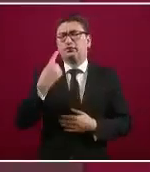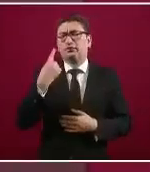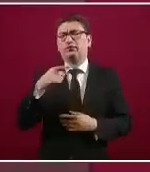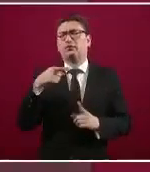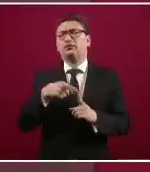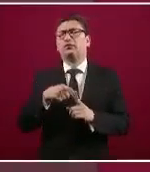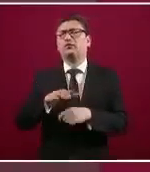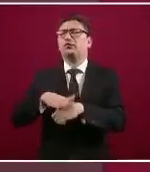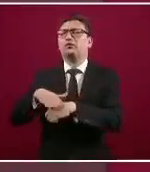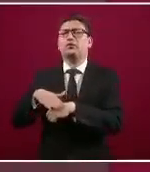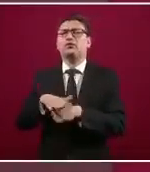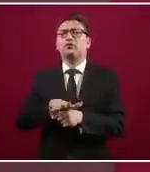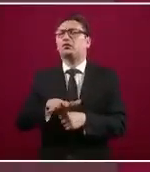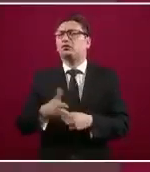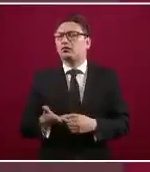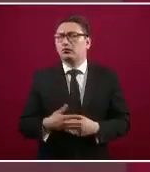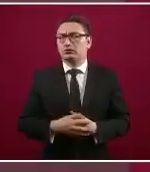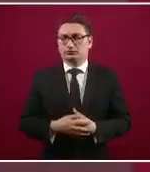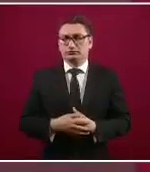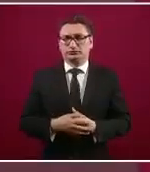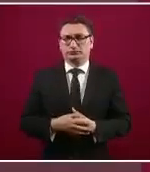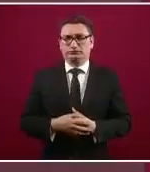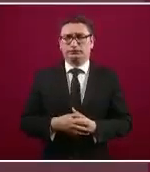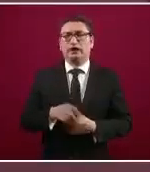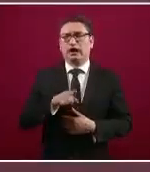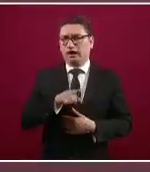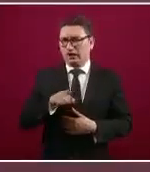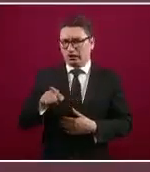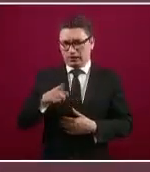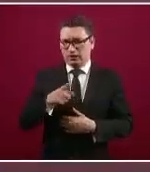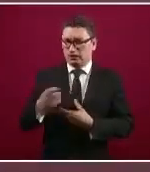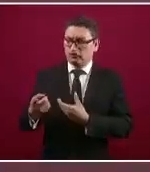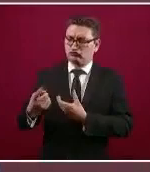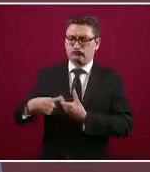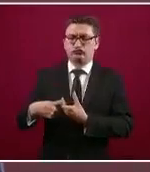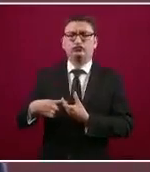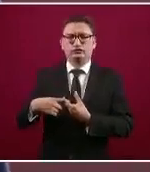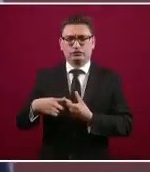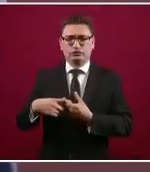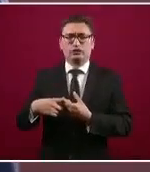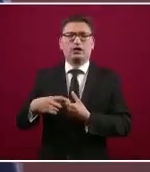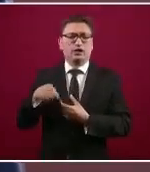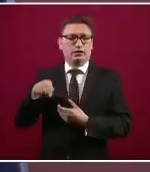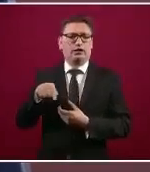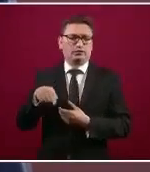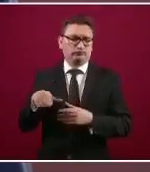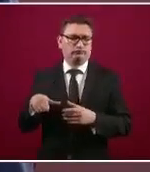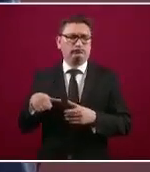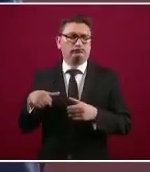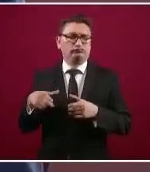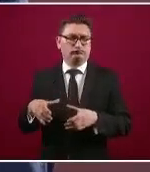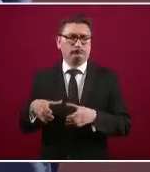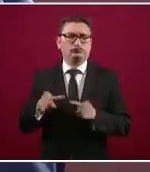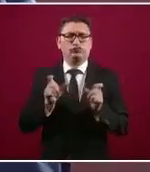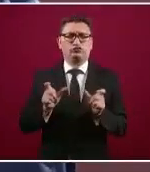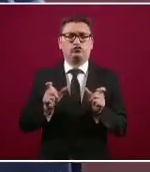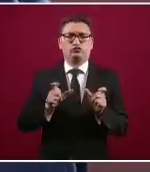para que ingresen a la Guardia Nacional. Todo esto